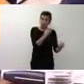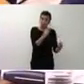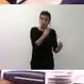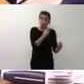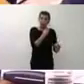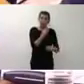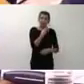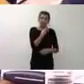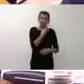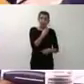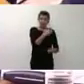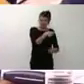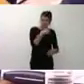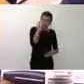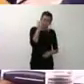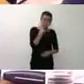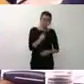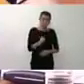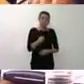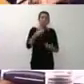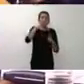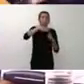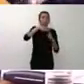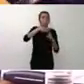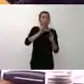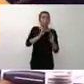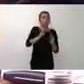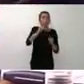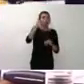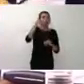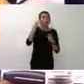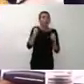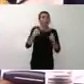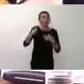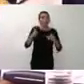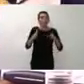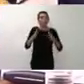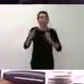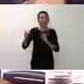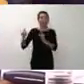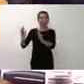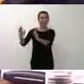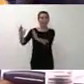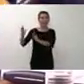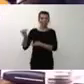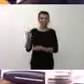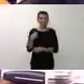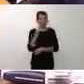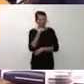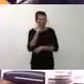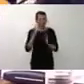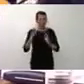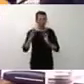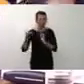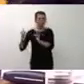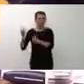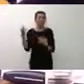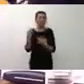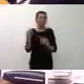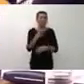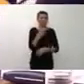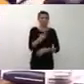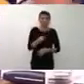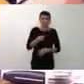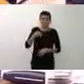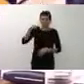que ella decía, tu tío vive en una avenida y le preguntaba al maestro que era una avenida y me decía, son cien veces las calles de este pueblo.